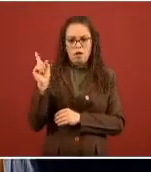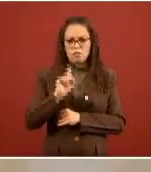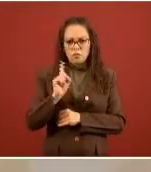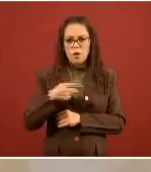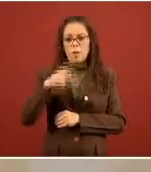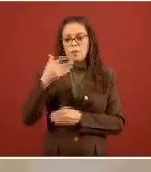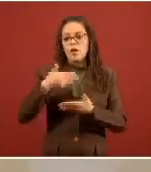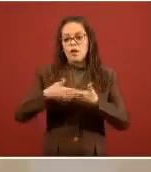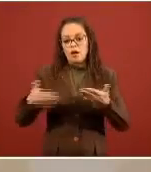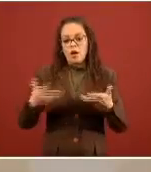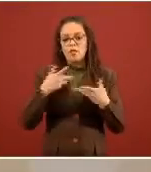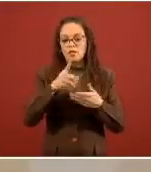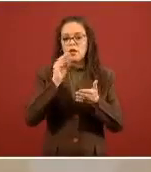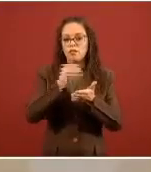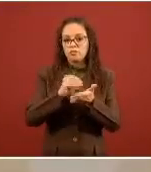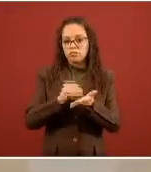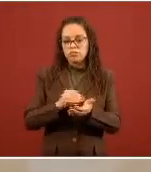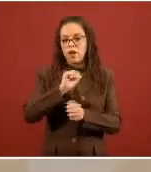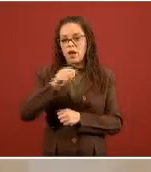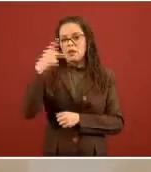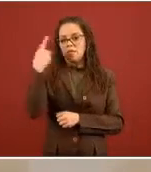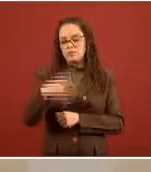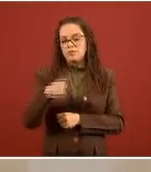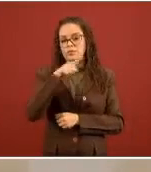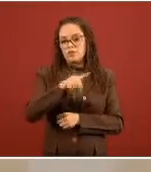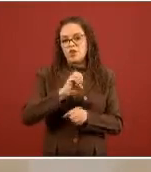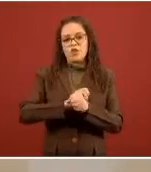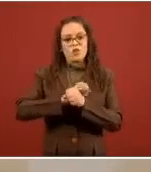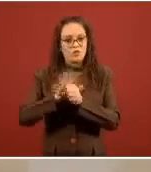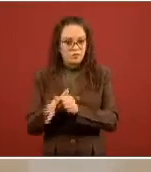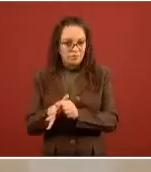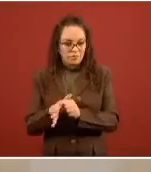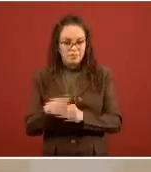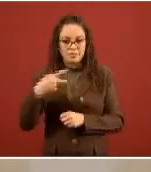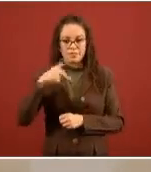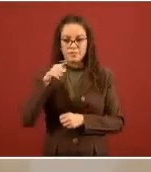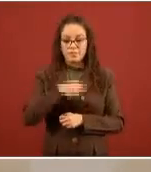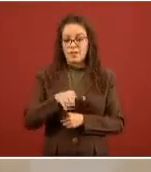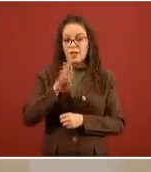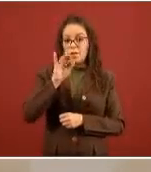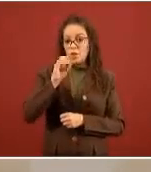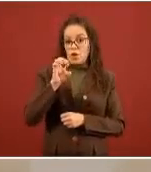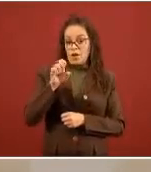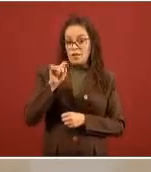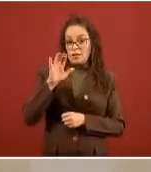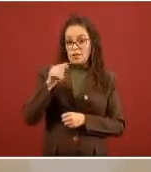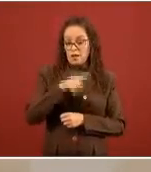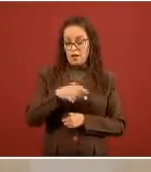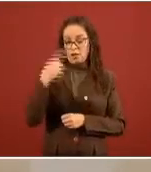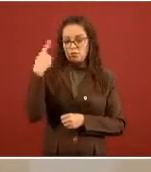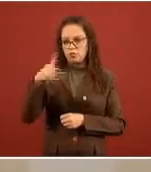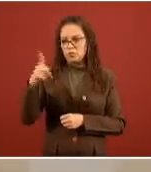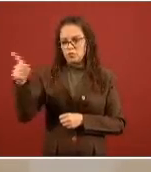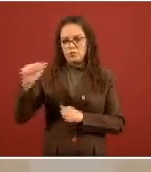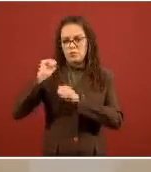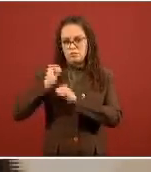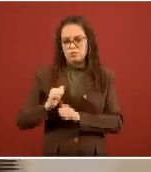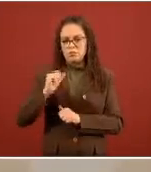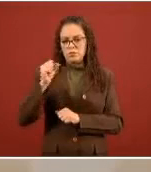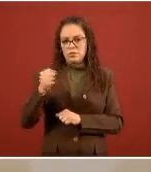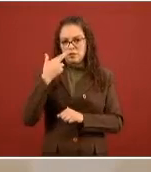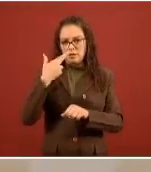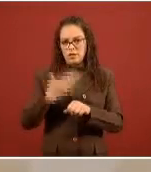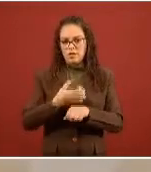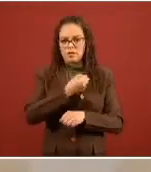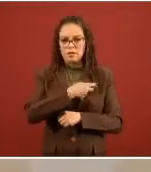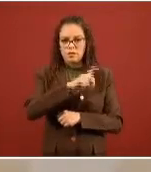éticos fundamentales. También la Comisión Nacional de Bioética, que depende de la Secretaría de Salud, en semanas recientes